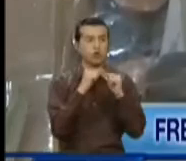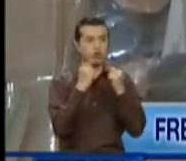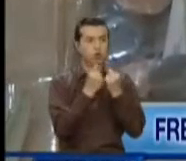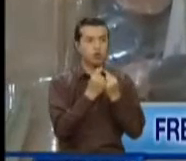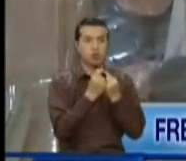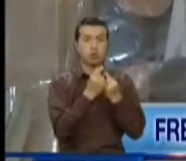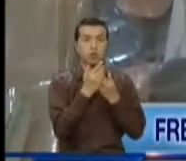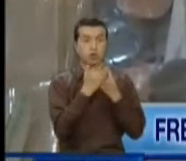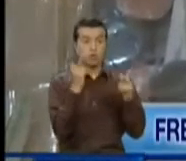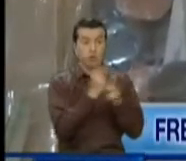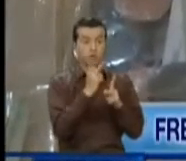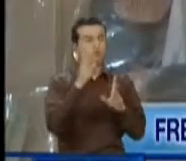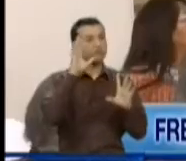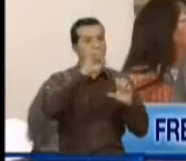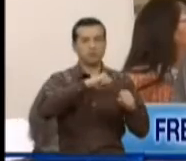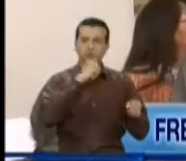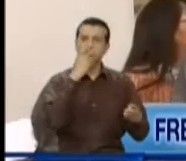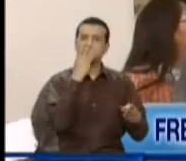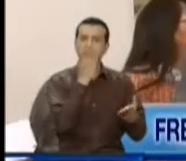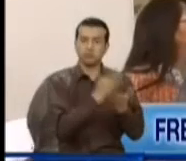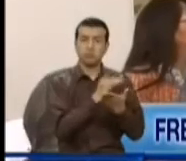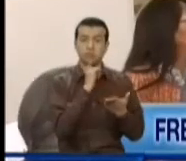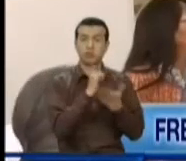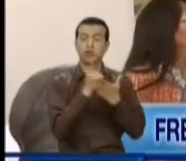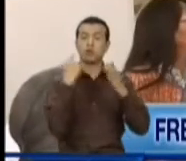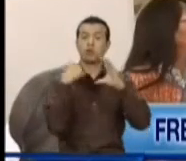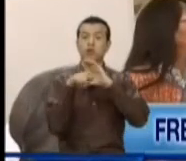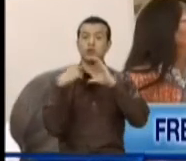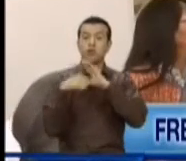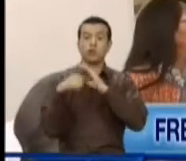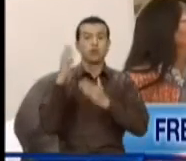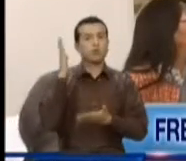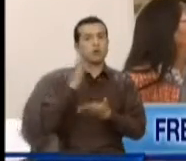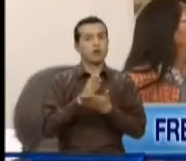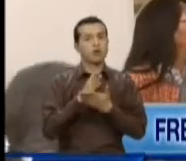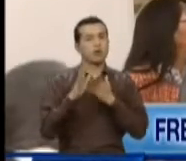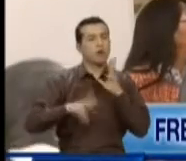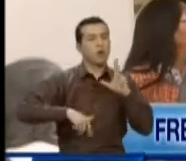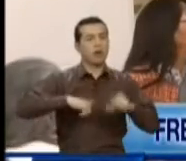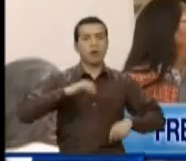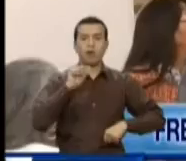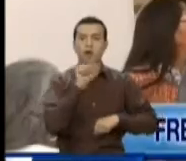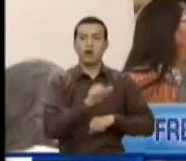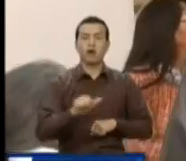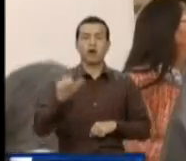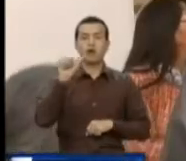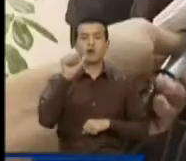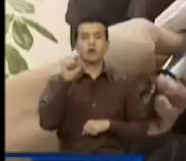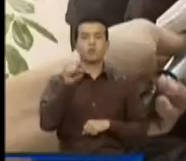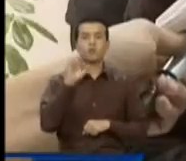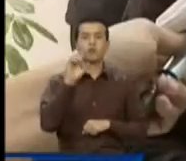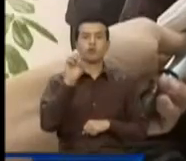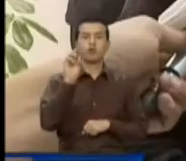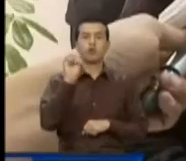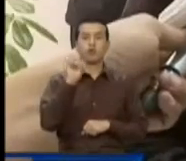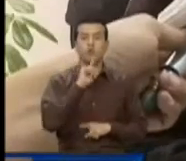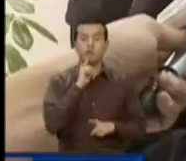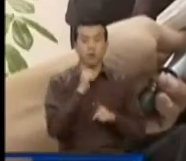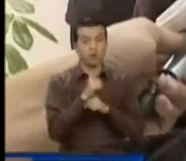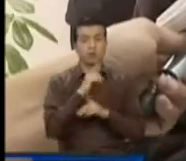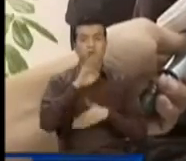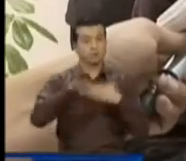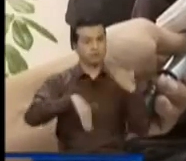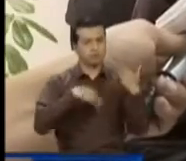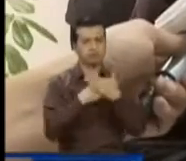modalidad del delito hay un correo electrónico que se llama erradicación usura hotmail.com sigamos uniendo